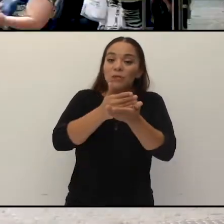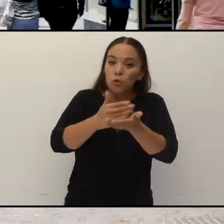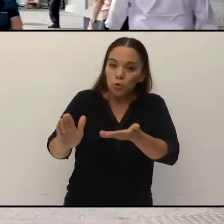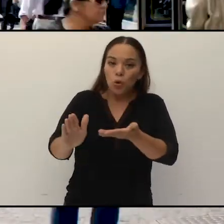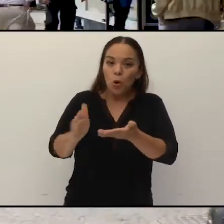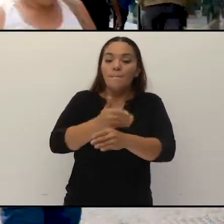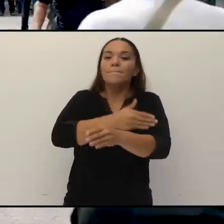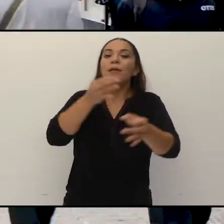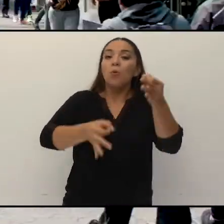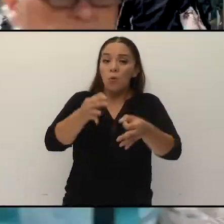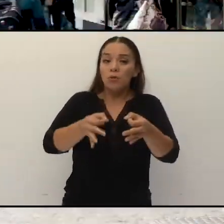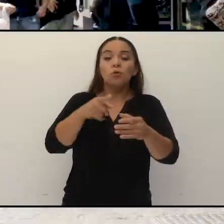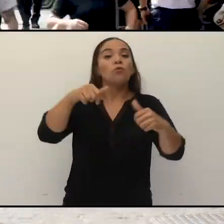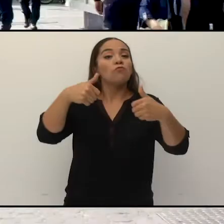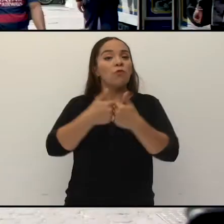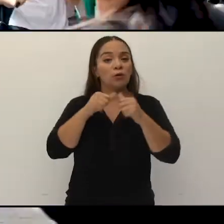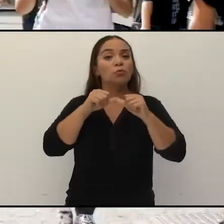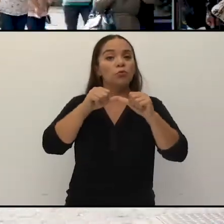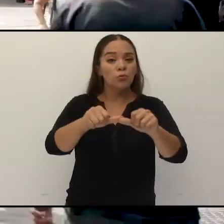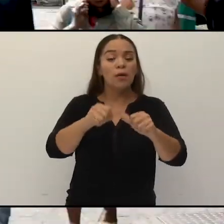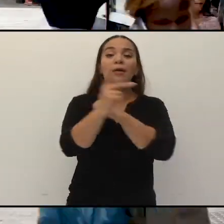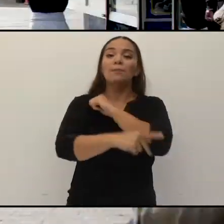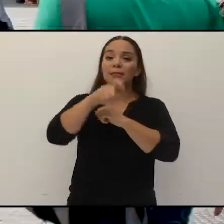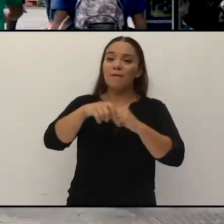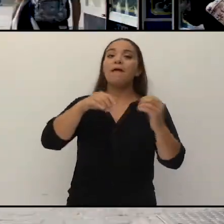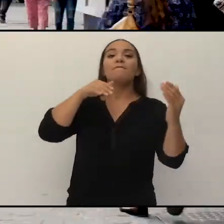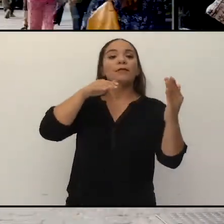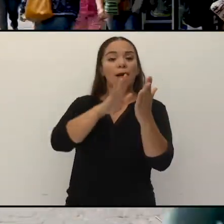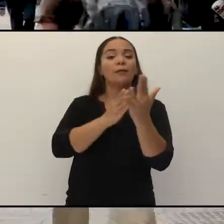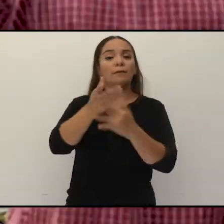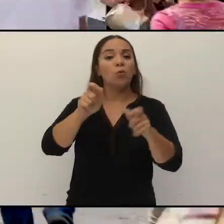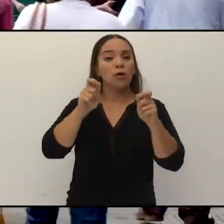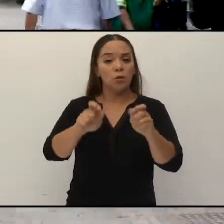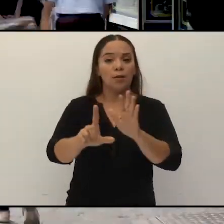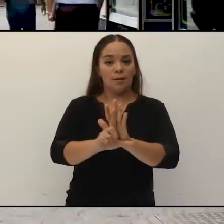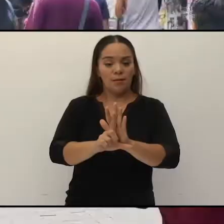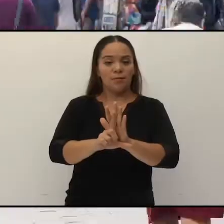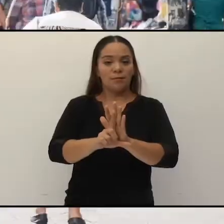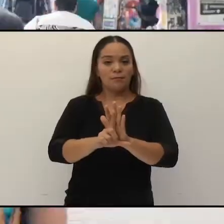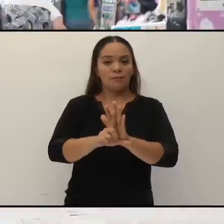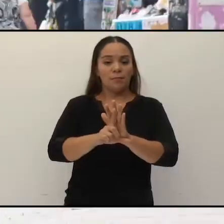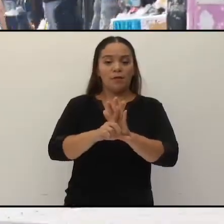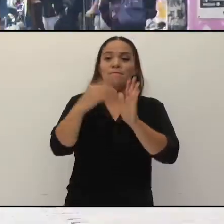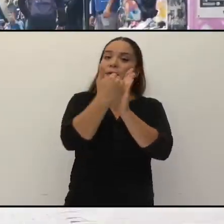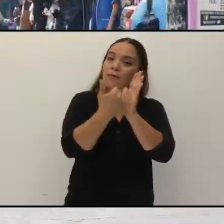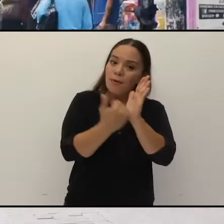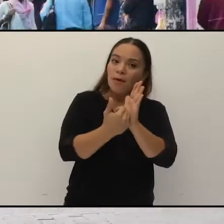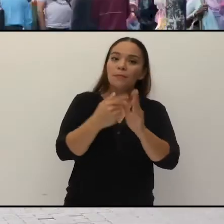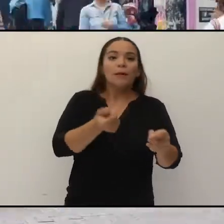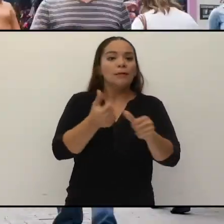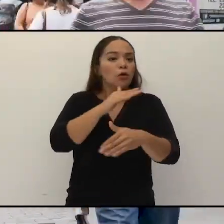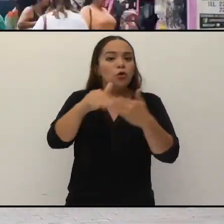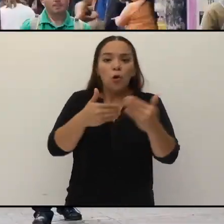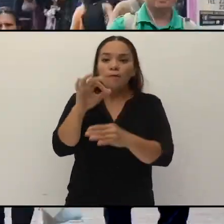La exclusión y el prejuicio son retos persistentes que nuestro país debe enfrentar a través de la educación y las leyes. Las medidas que